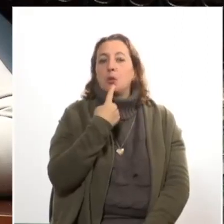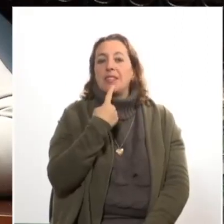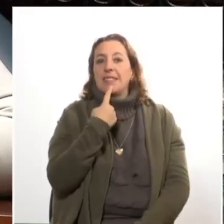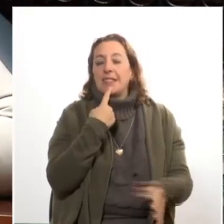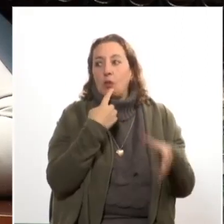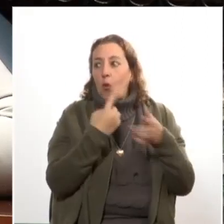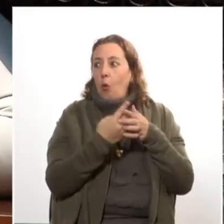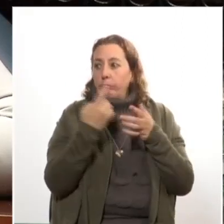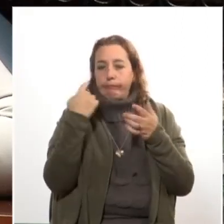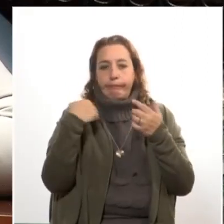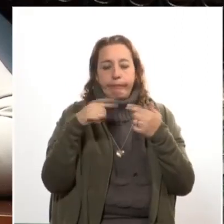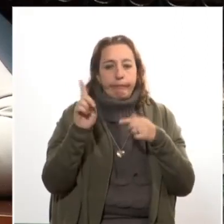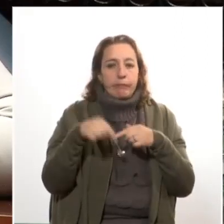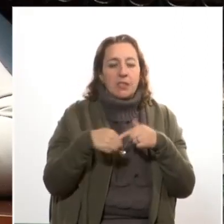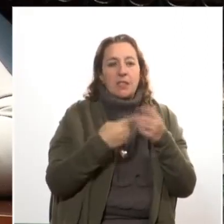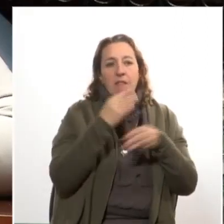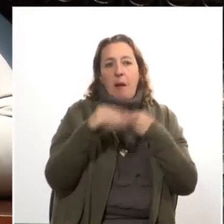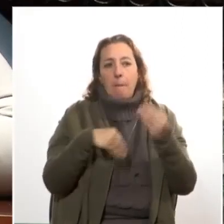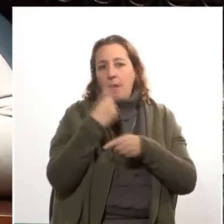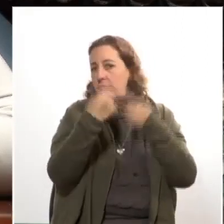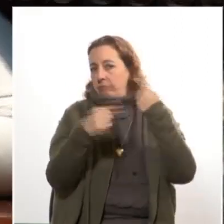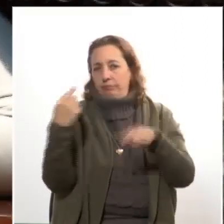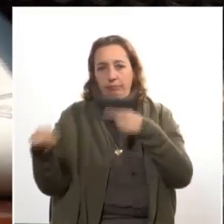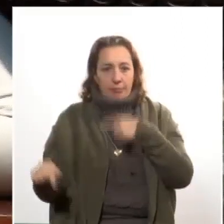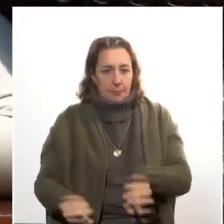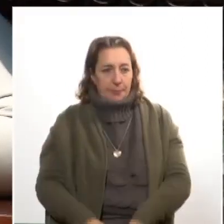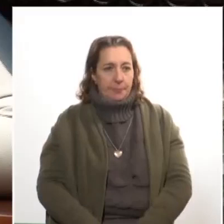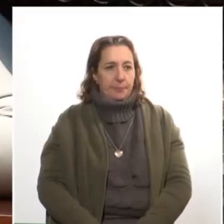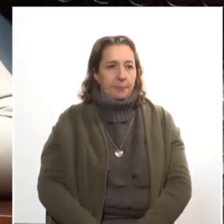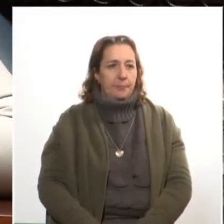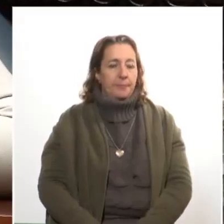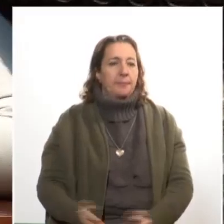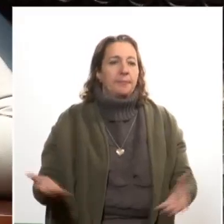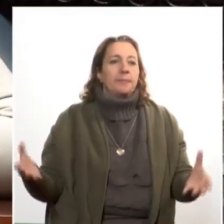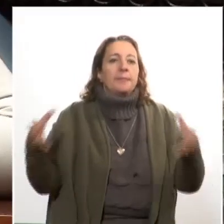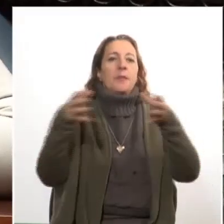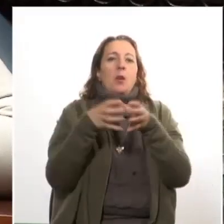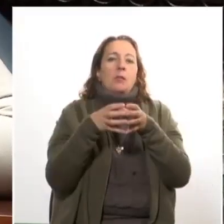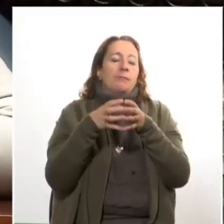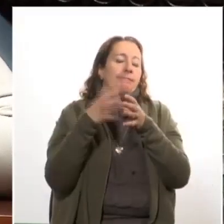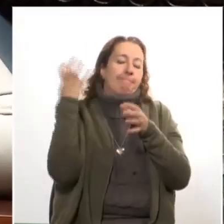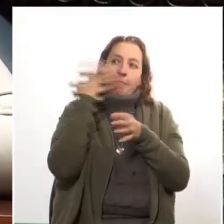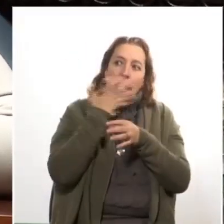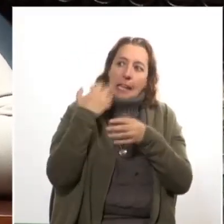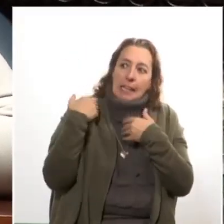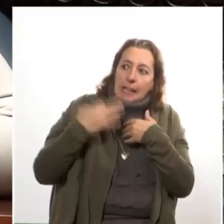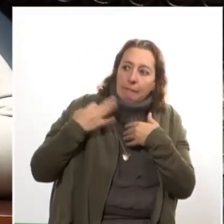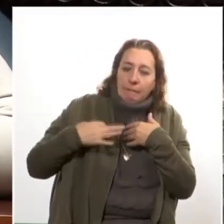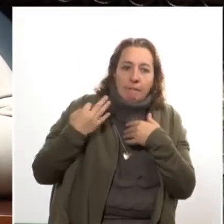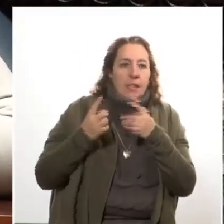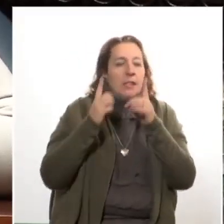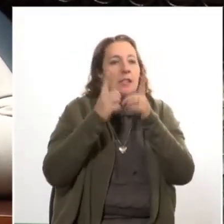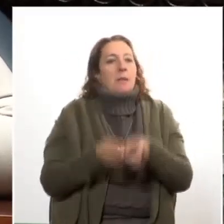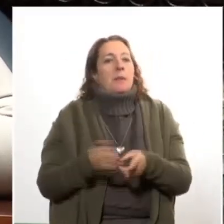y culturales y trayectorias vitales diversas, reunidas por sus tragedias personales y por la